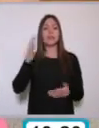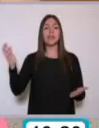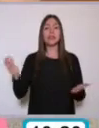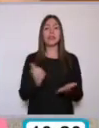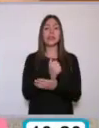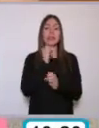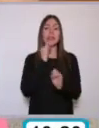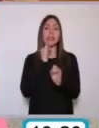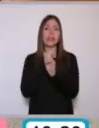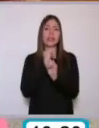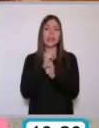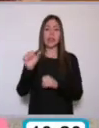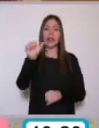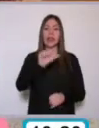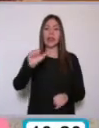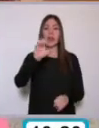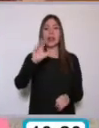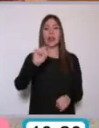redes sociales,